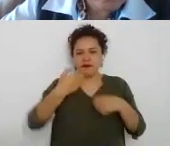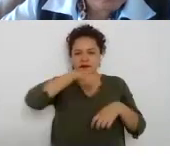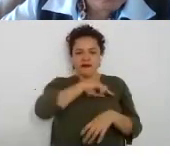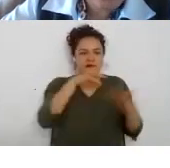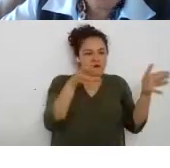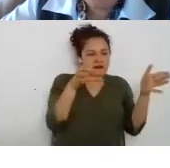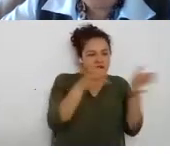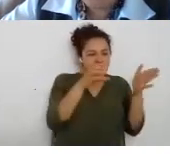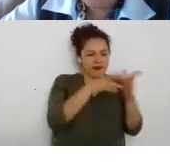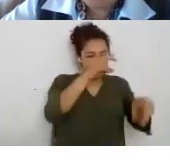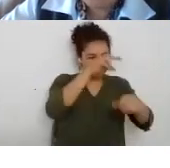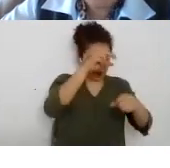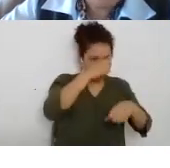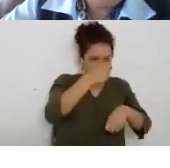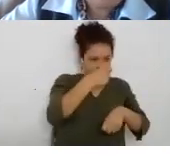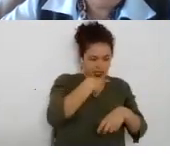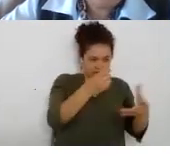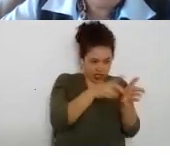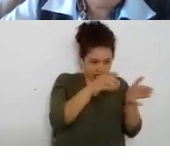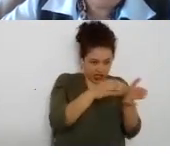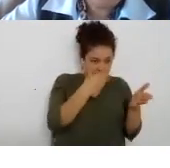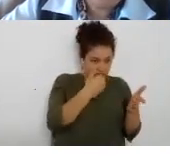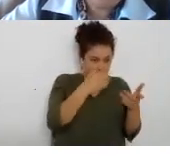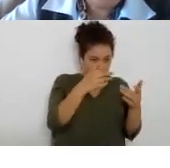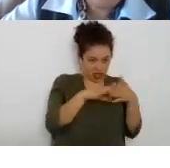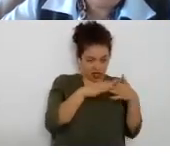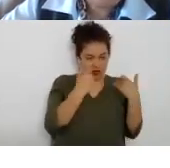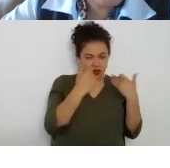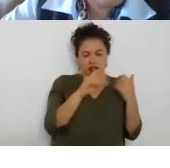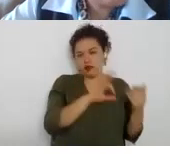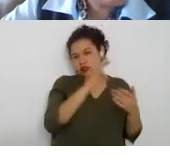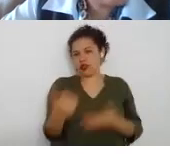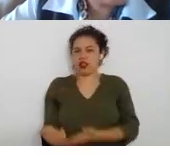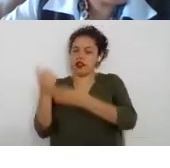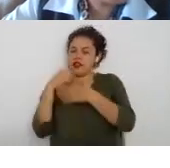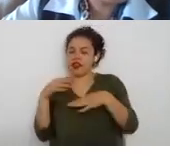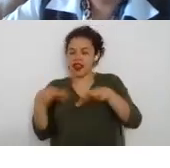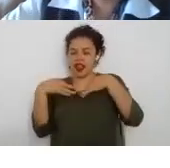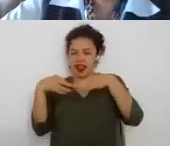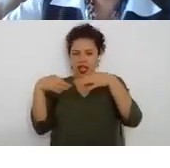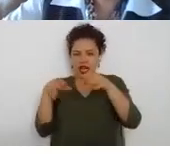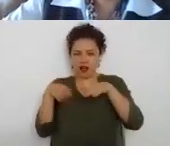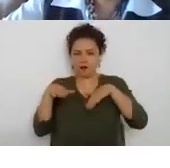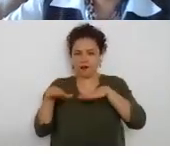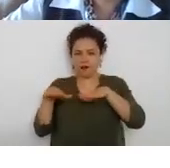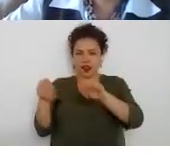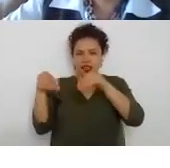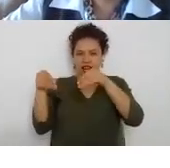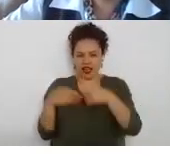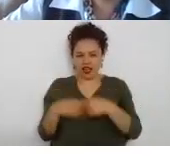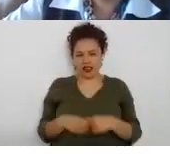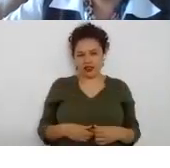mano, podemos ocuparnos, auxiliarnos de alguna tela, ¿ok? ¿Por qué? Porque esto va a